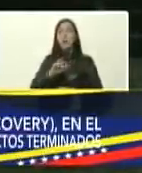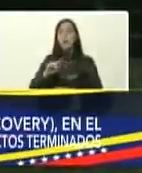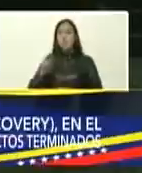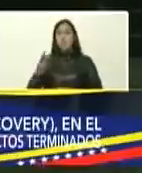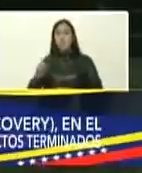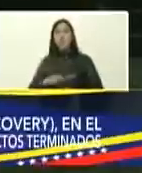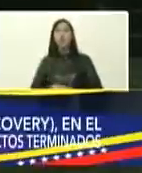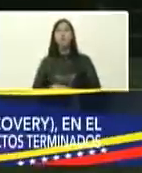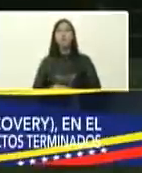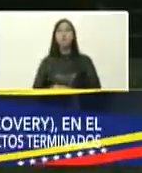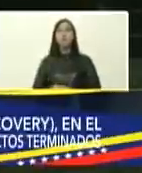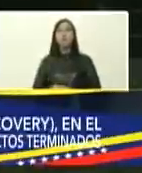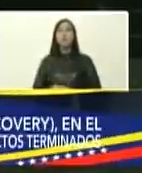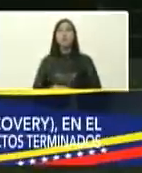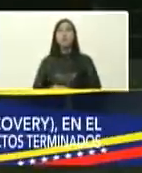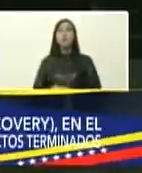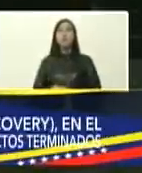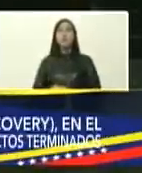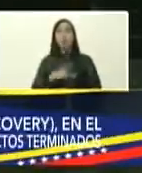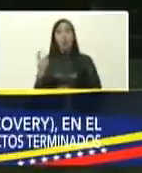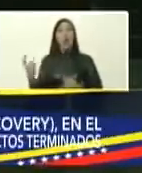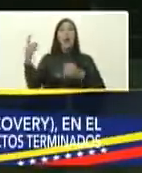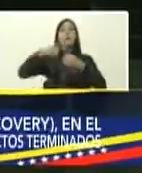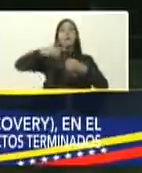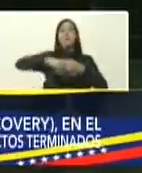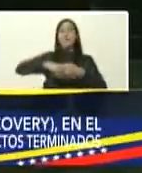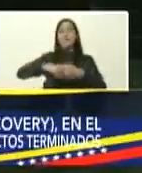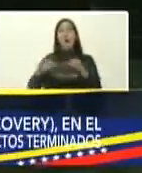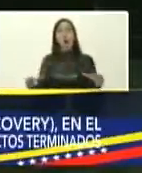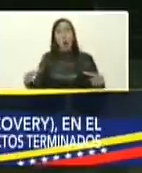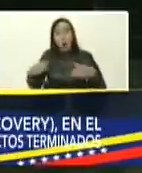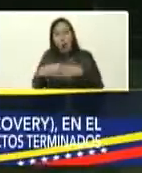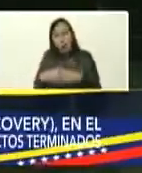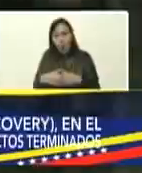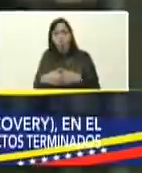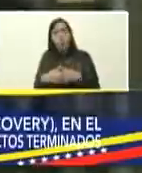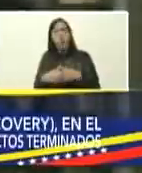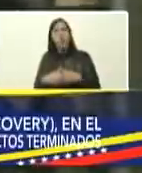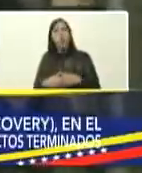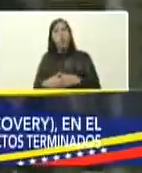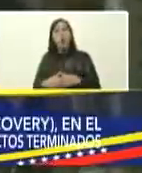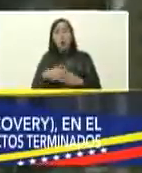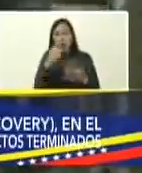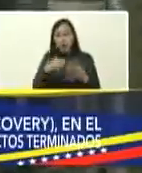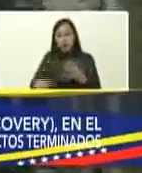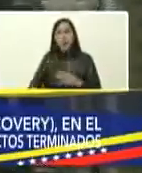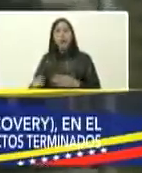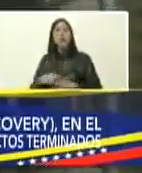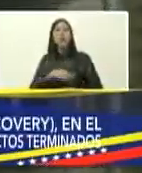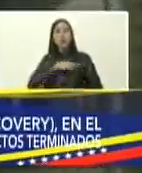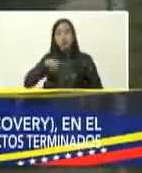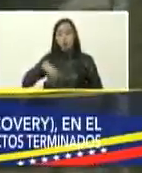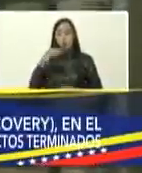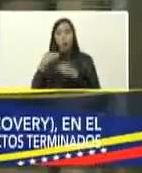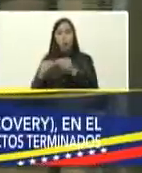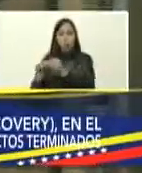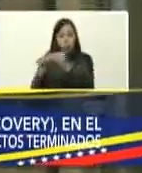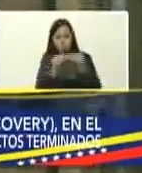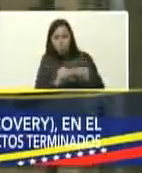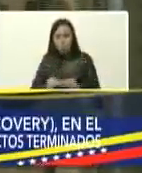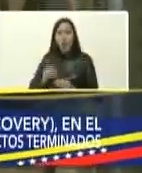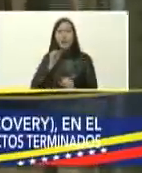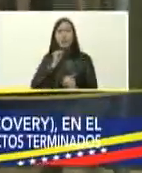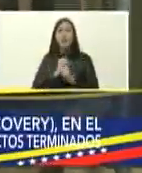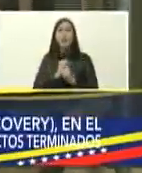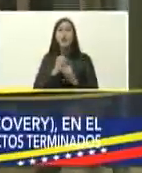Costa, y nosotros afiliamos también ahí a un grupo de pequeños y medianos industriales, un grupo de pymes, que también estamos haciendo el trabajo fuerte